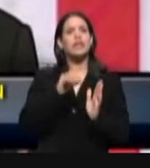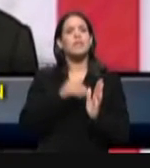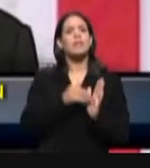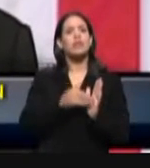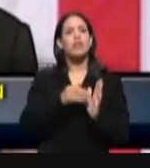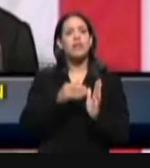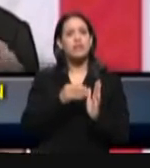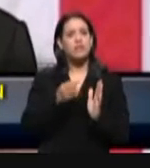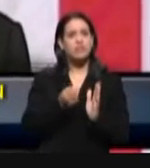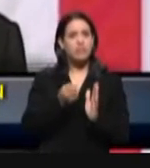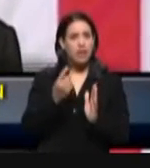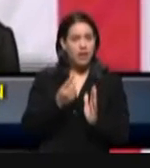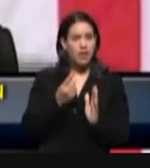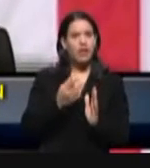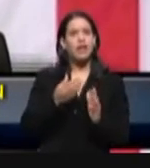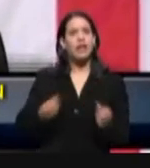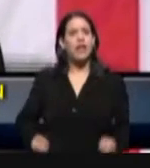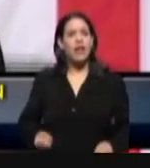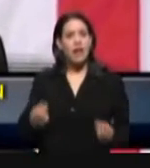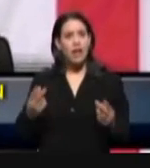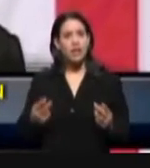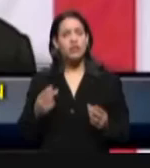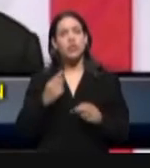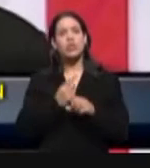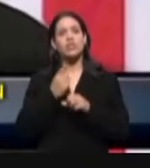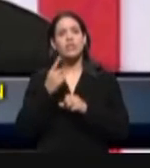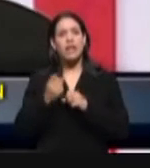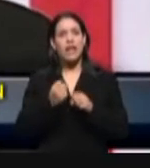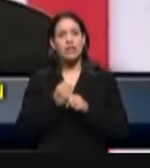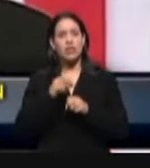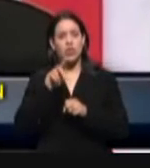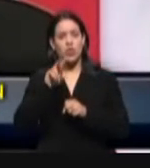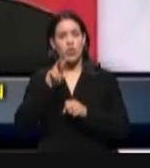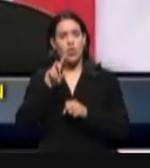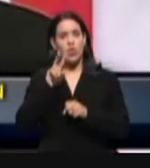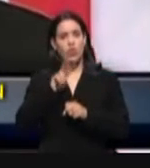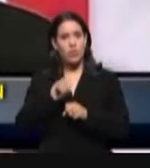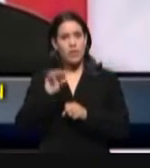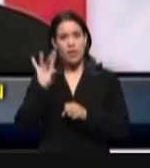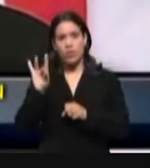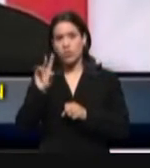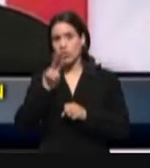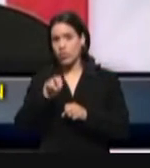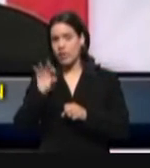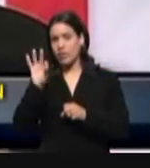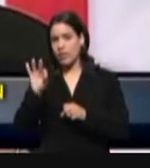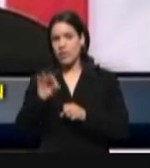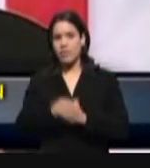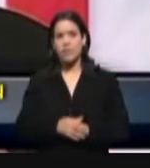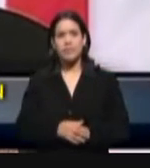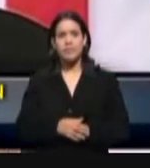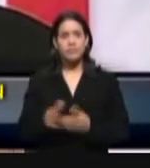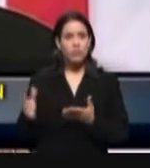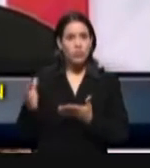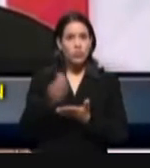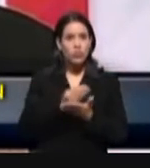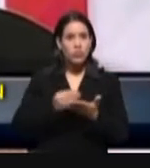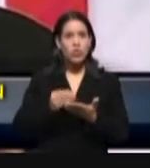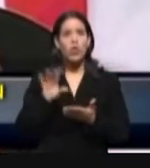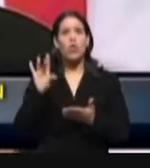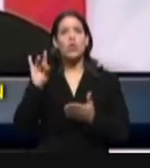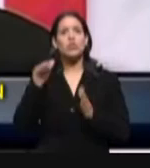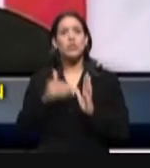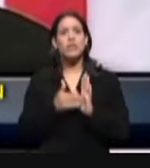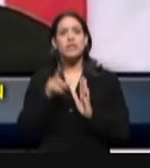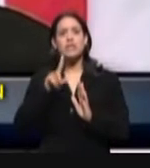fiscal 2008-2009. Este presupuesto contempla recaudos de 8.195